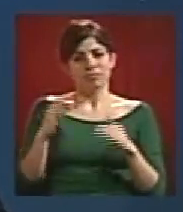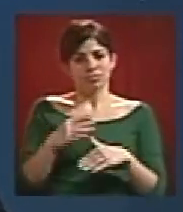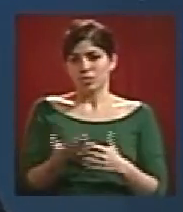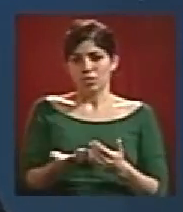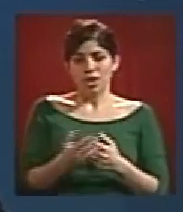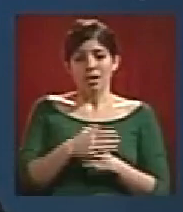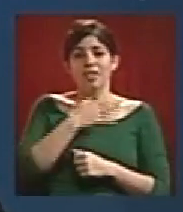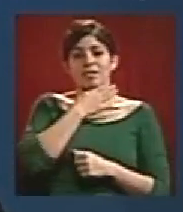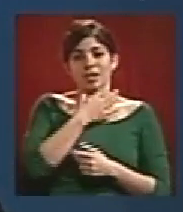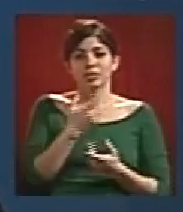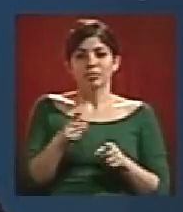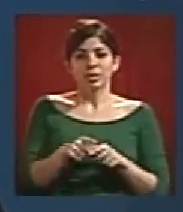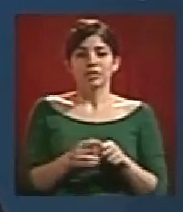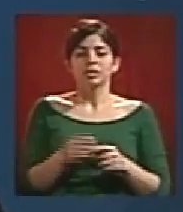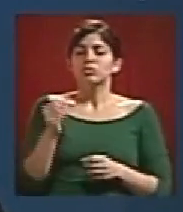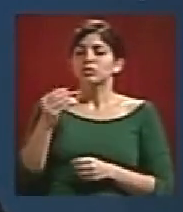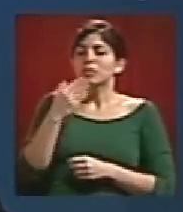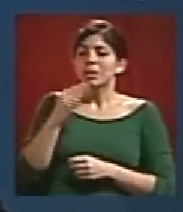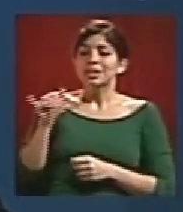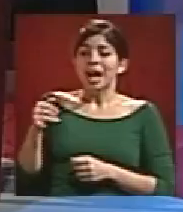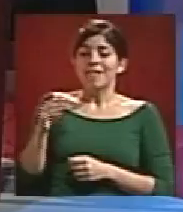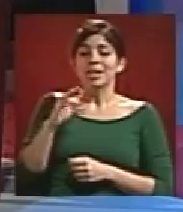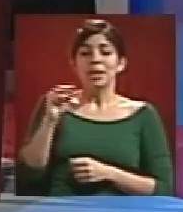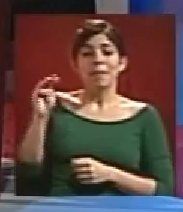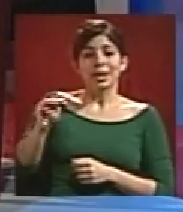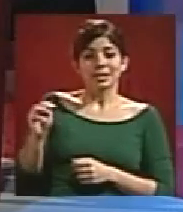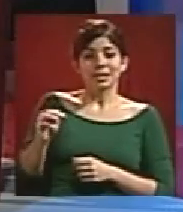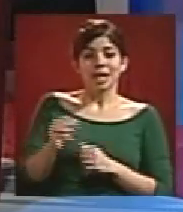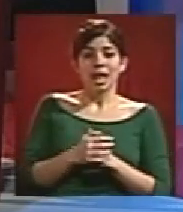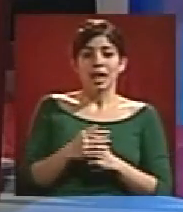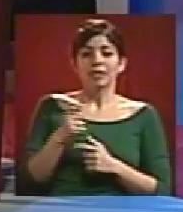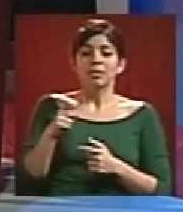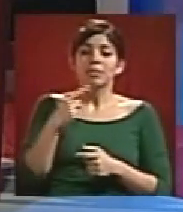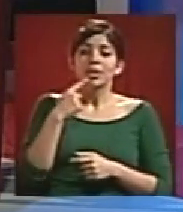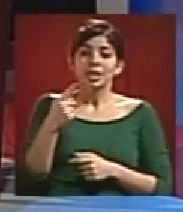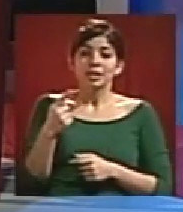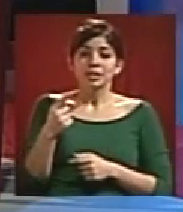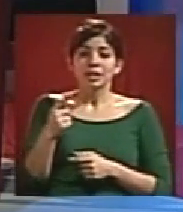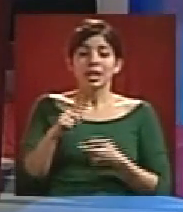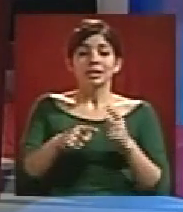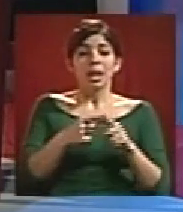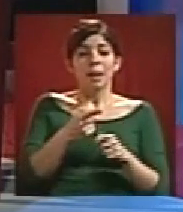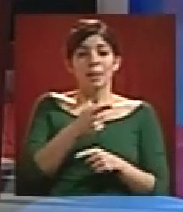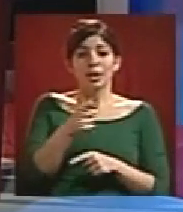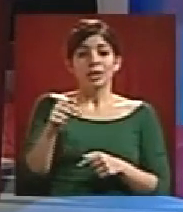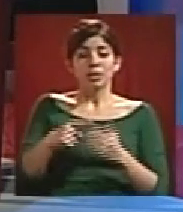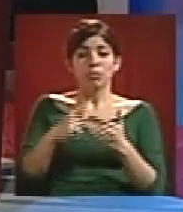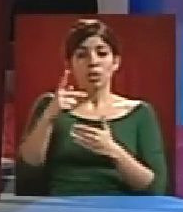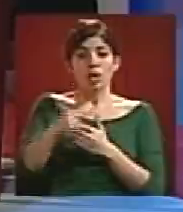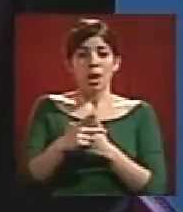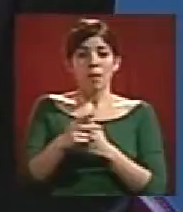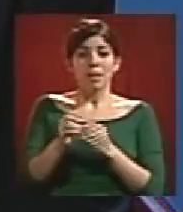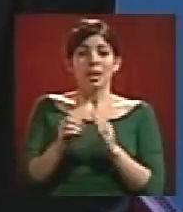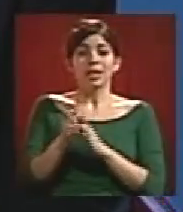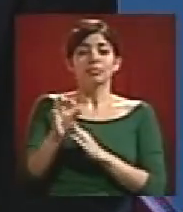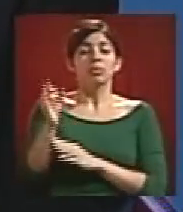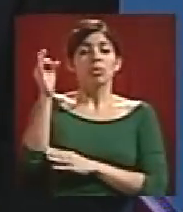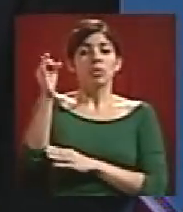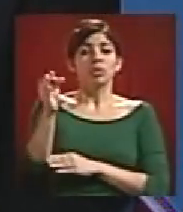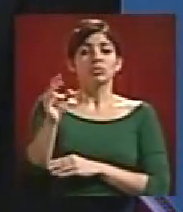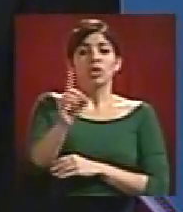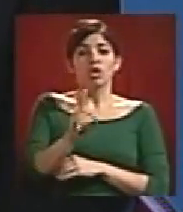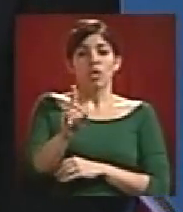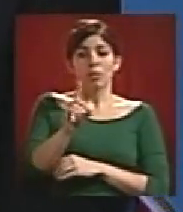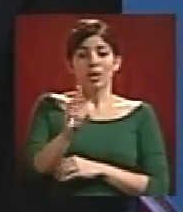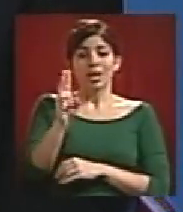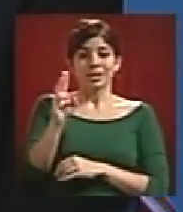dejó mucho que muchísimas decir. Gracias, don Javier y doña Marcela. Les tenemos que decir a las amigas y amigos que este programa se repite el próximo domingo